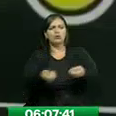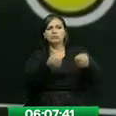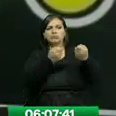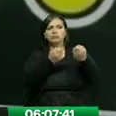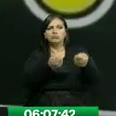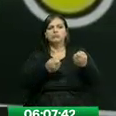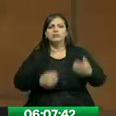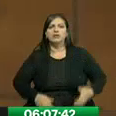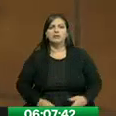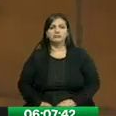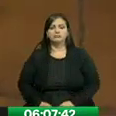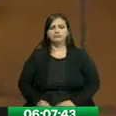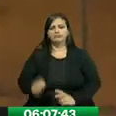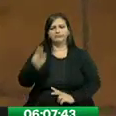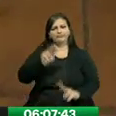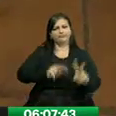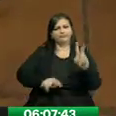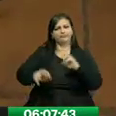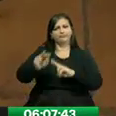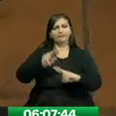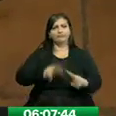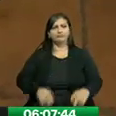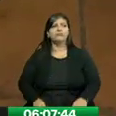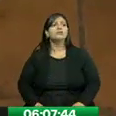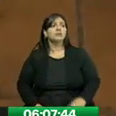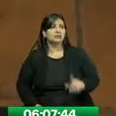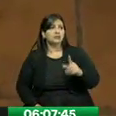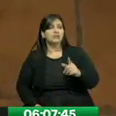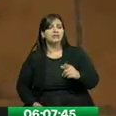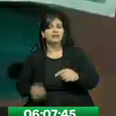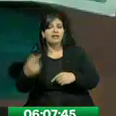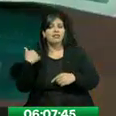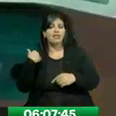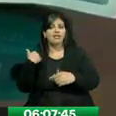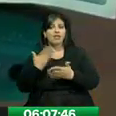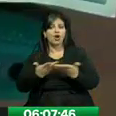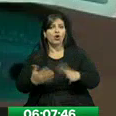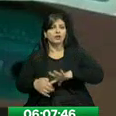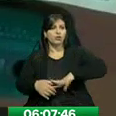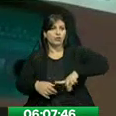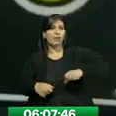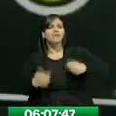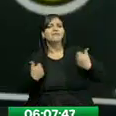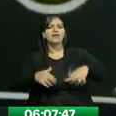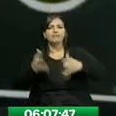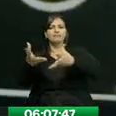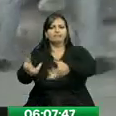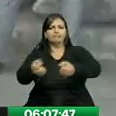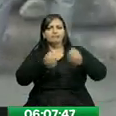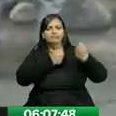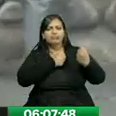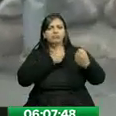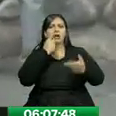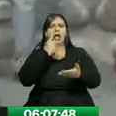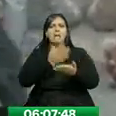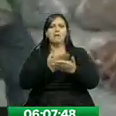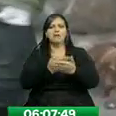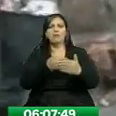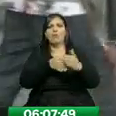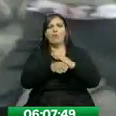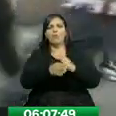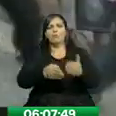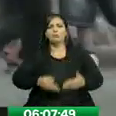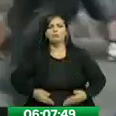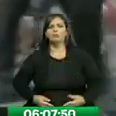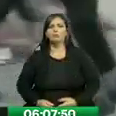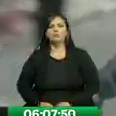logró localizar las evidencias en el lugar que se los pudo detener a los ciudadanos. Informó desde la